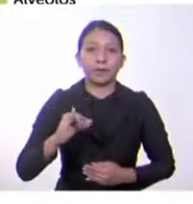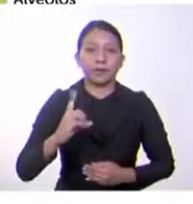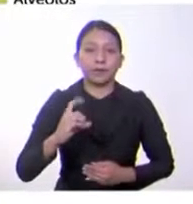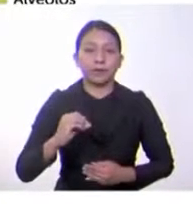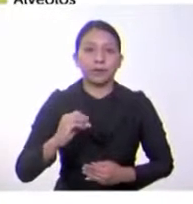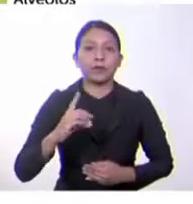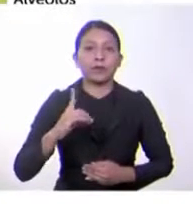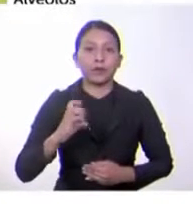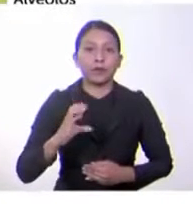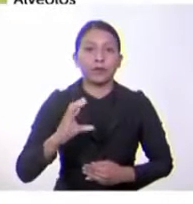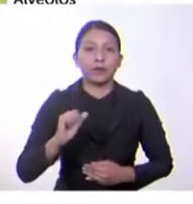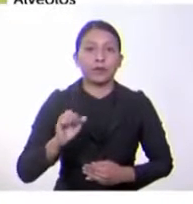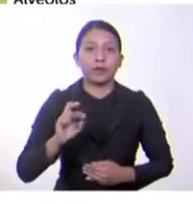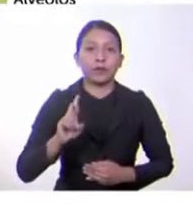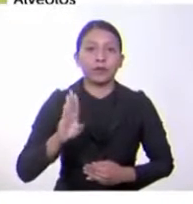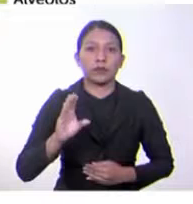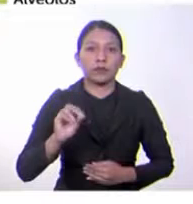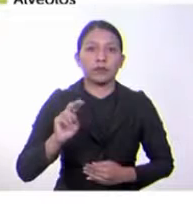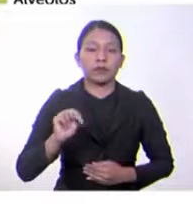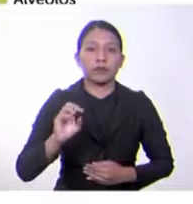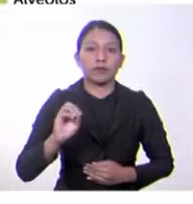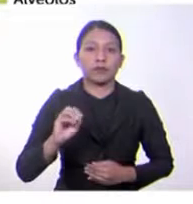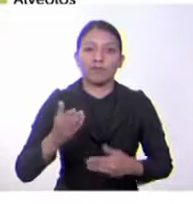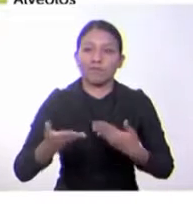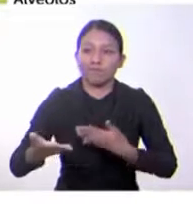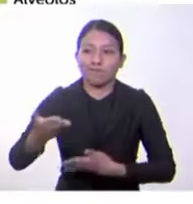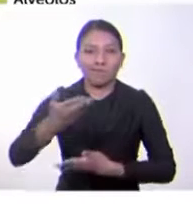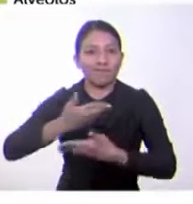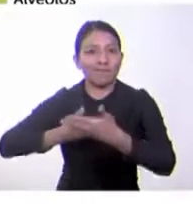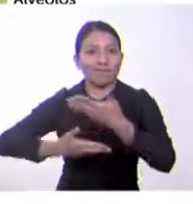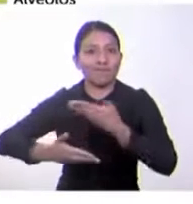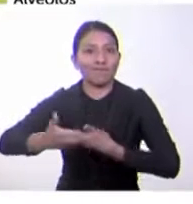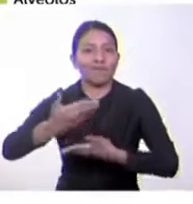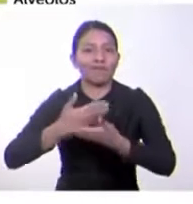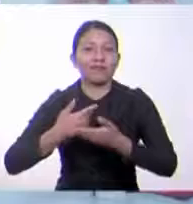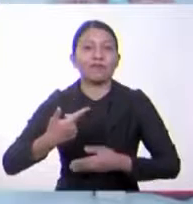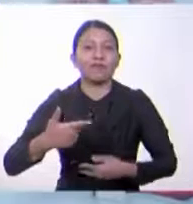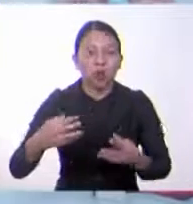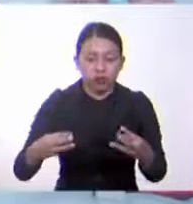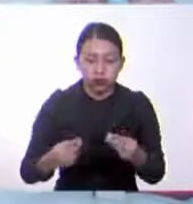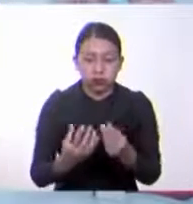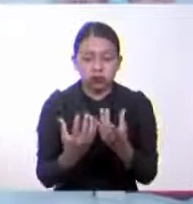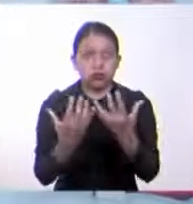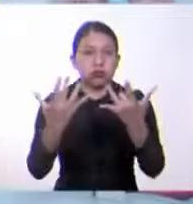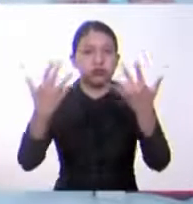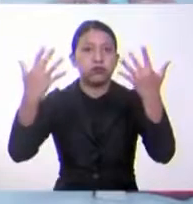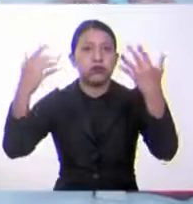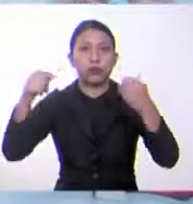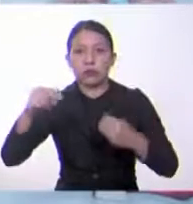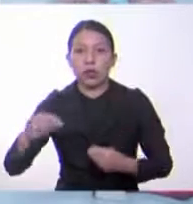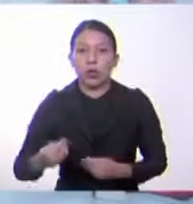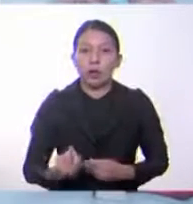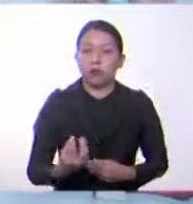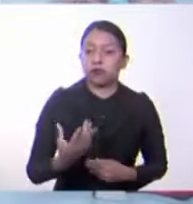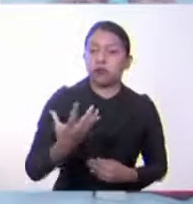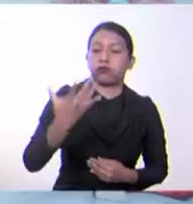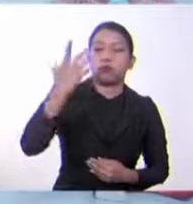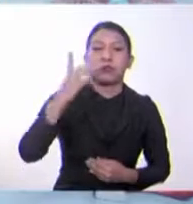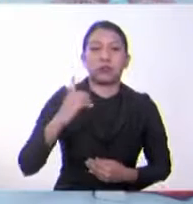el intercambio gaseoso. En los alveolos sale el dióxido de carbono